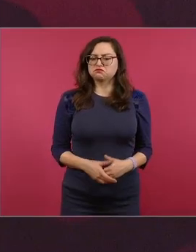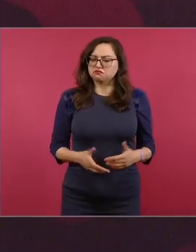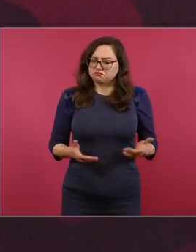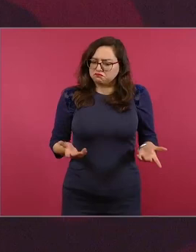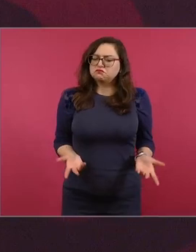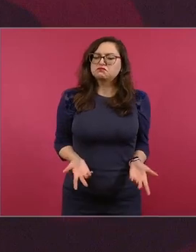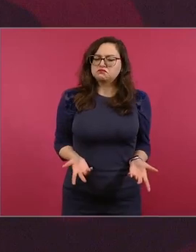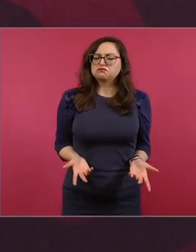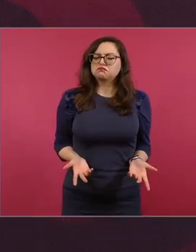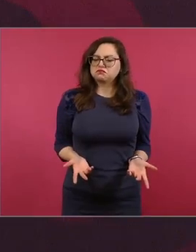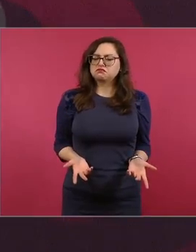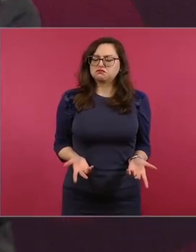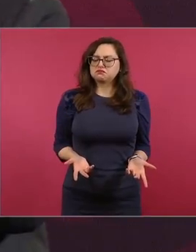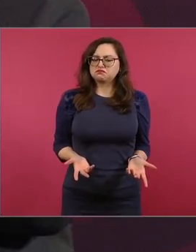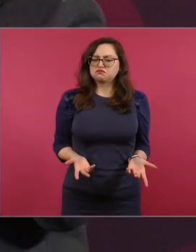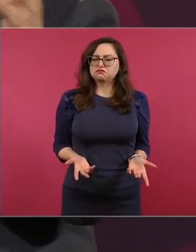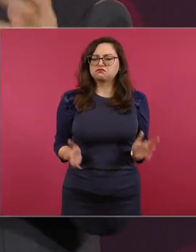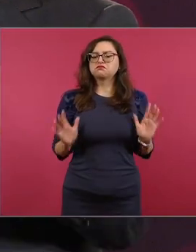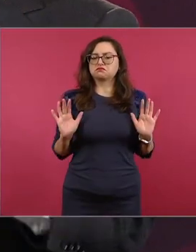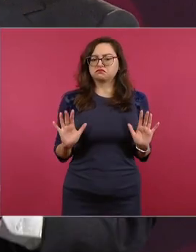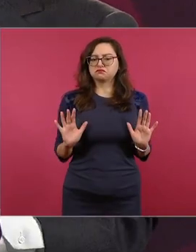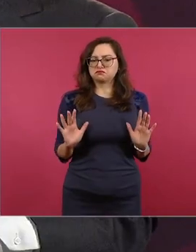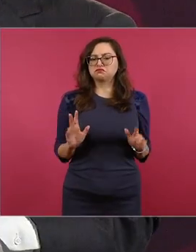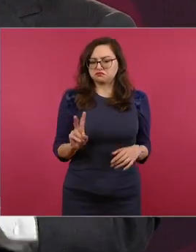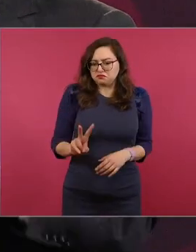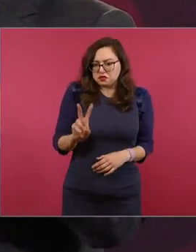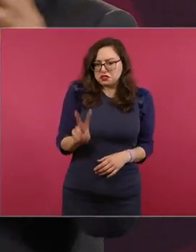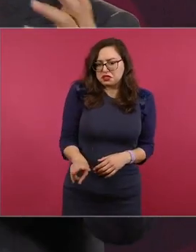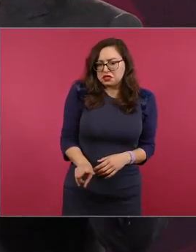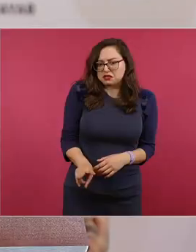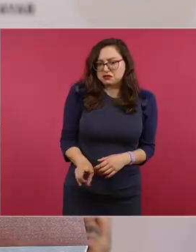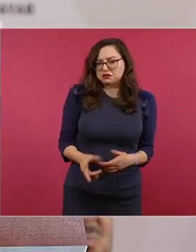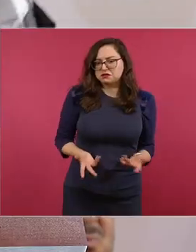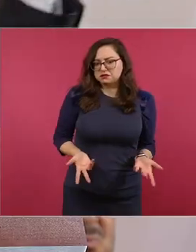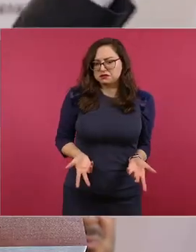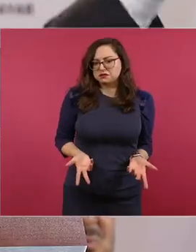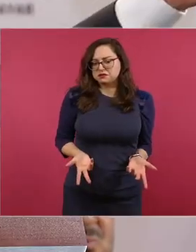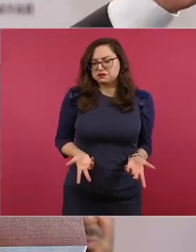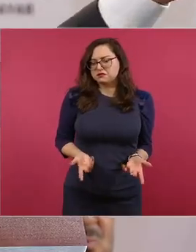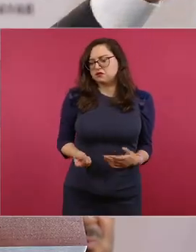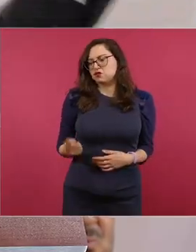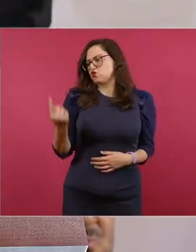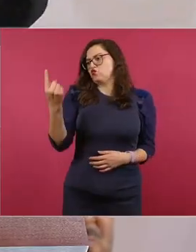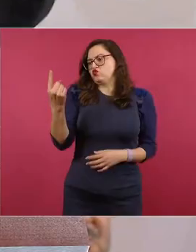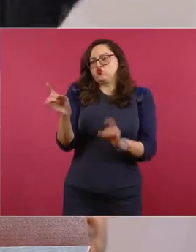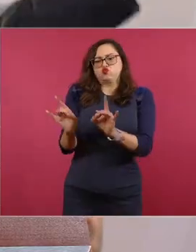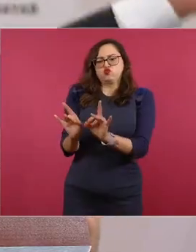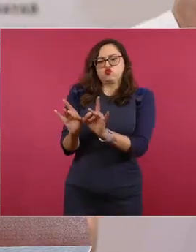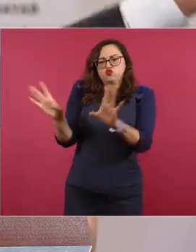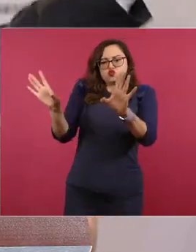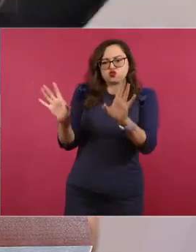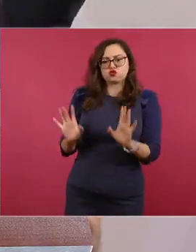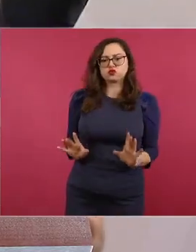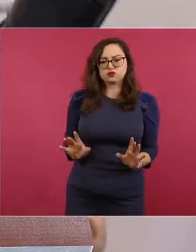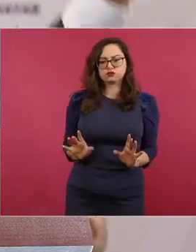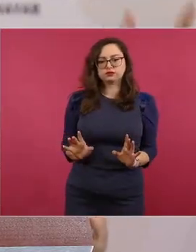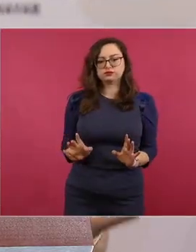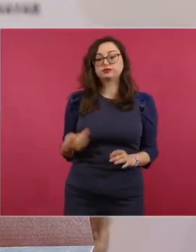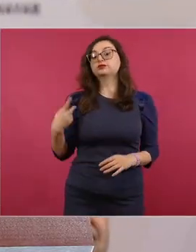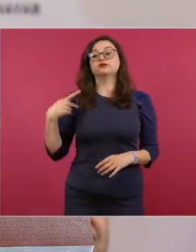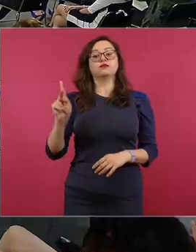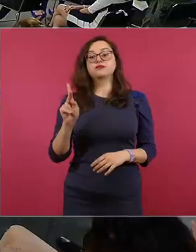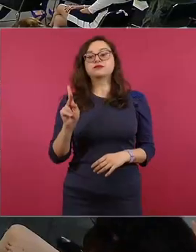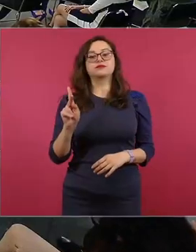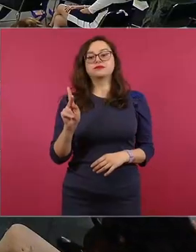es un hecho. Desde luego, no aislado, pero es un hecho. Estamos hablando de toda una